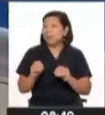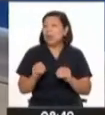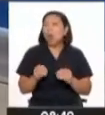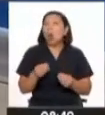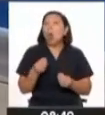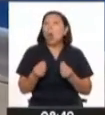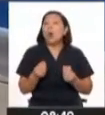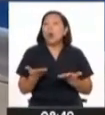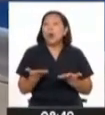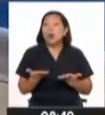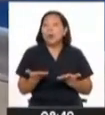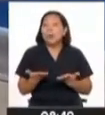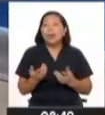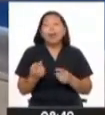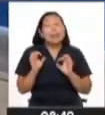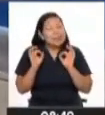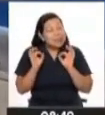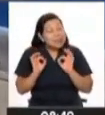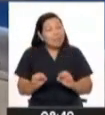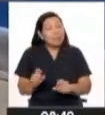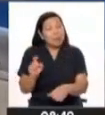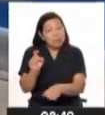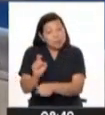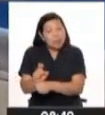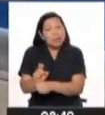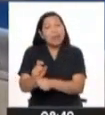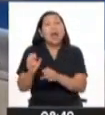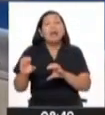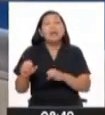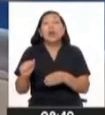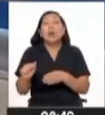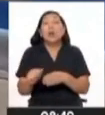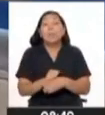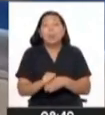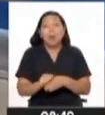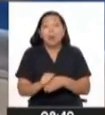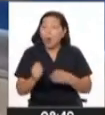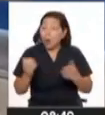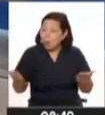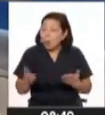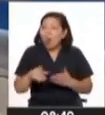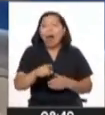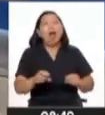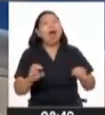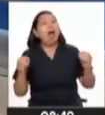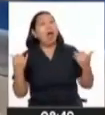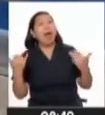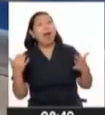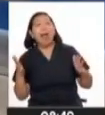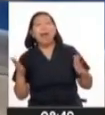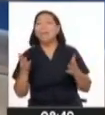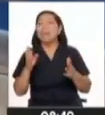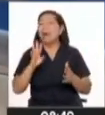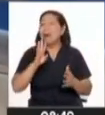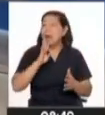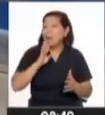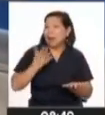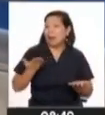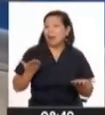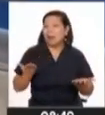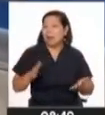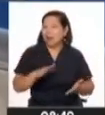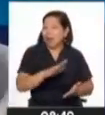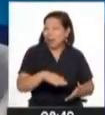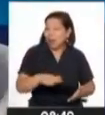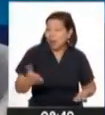que hayan actividades constantes que permitan la práctica, la motivación, de pronto actividades que lleven a